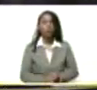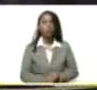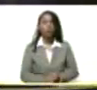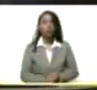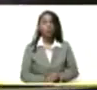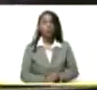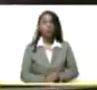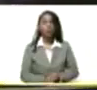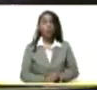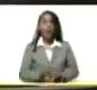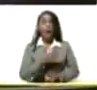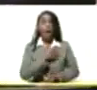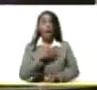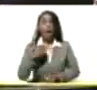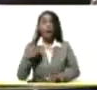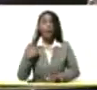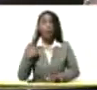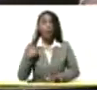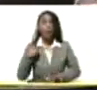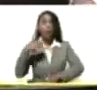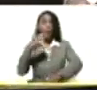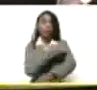Ha querido una derecha